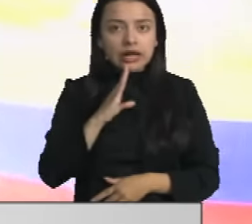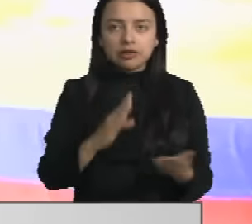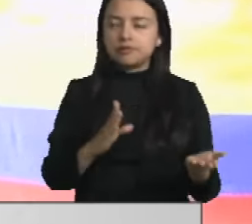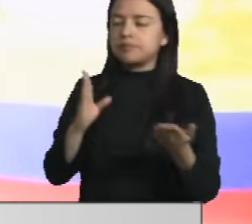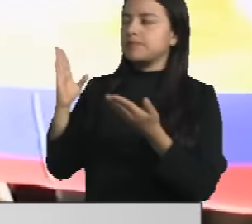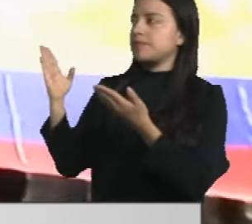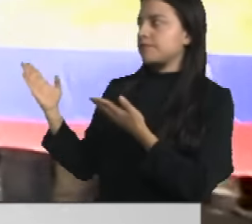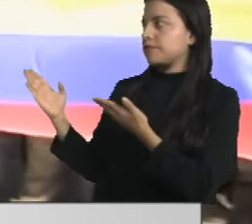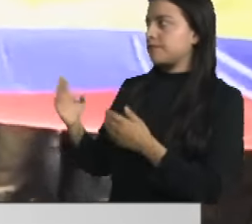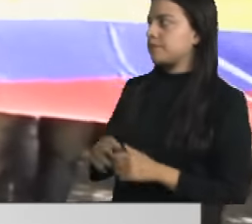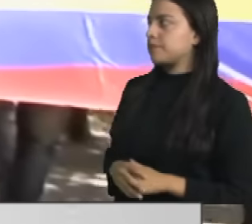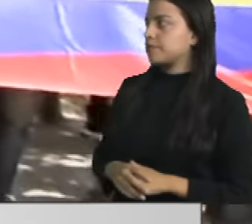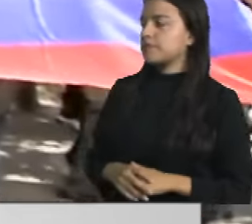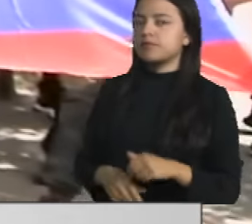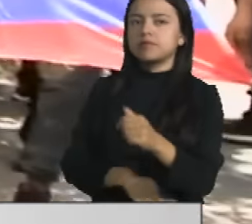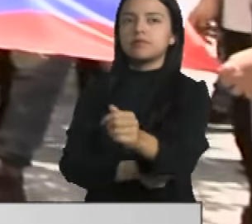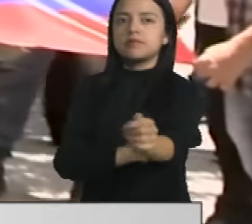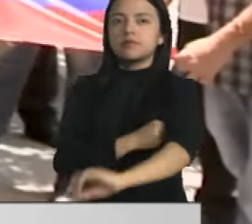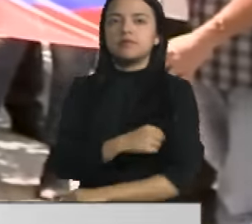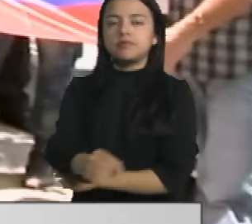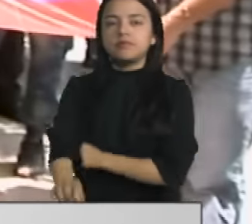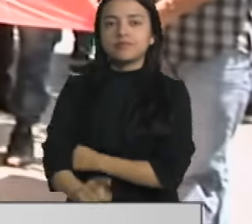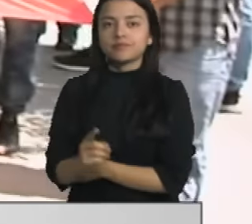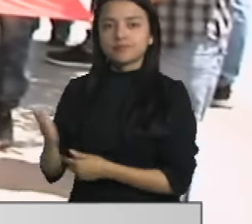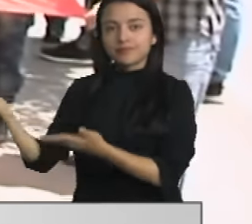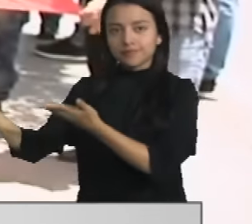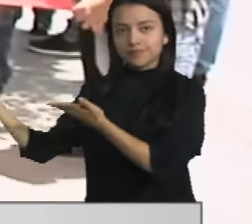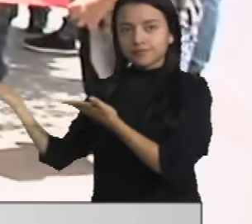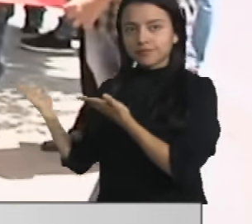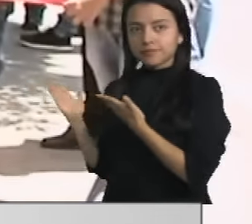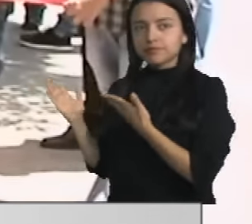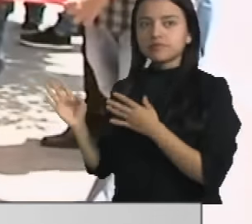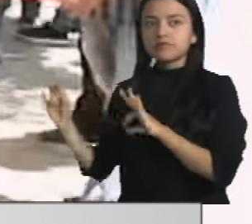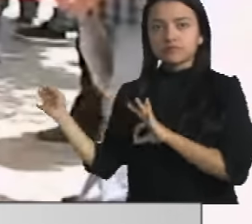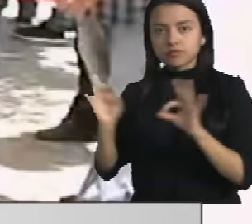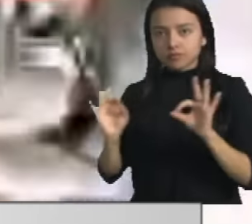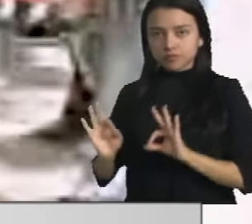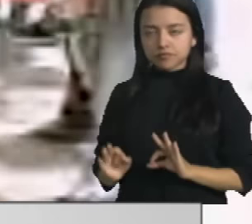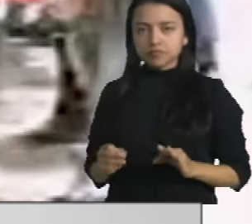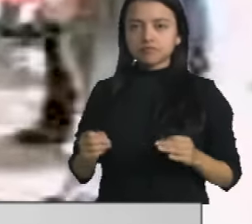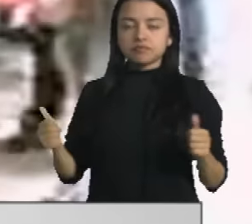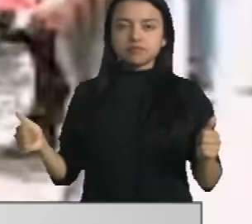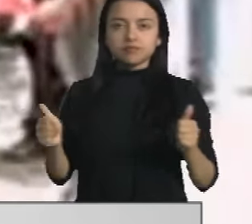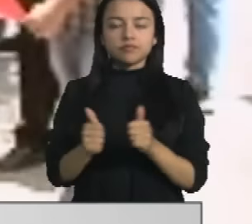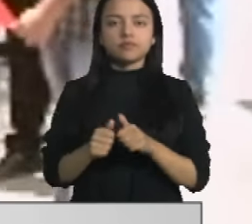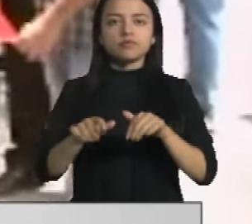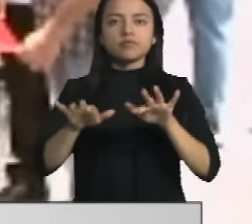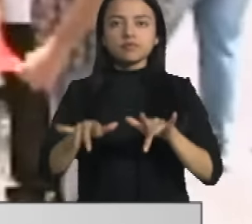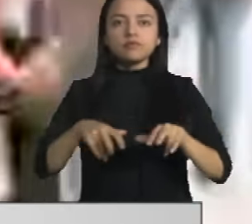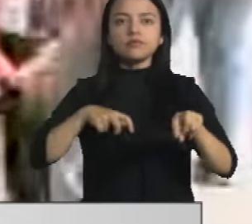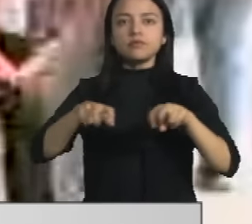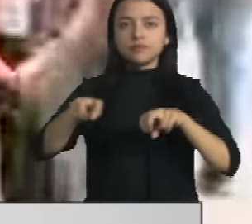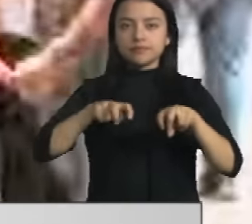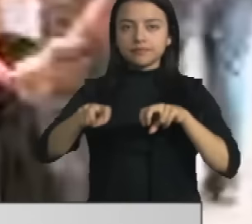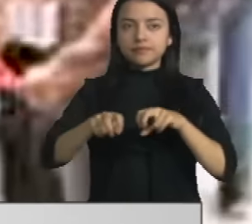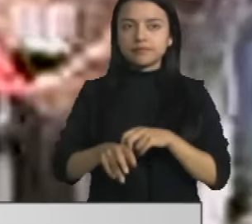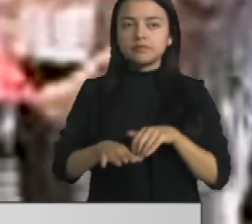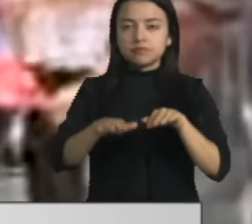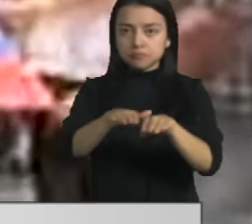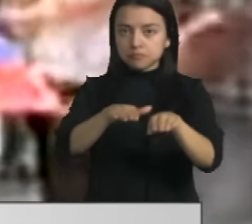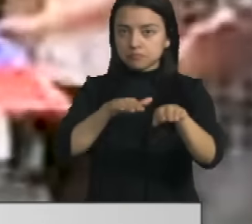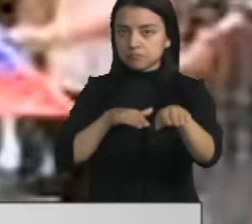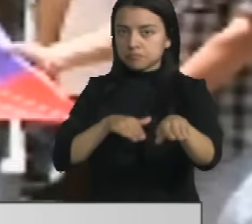panorama a esta hora. A un costado de la vía ya se encuentran ordenados y con acompañamiento de la Secretaría de Movilidad los vehículos